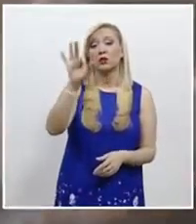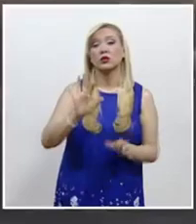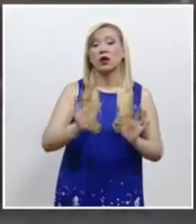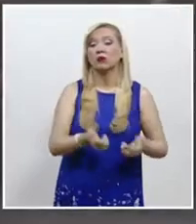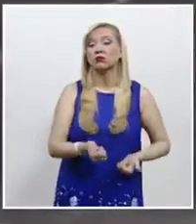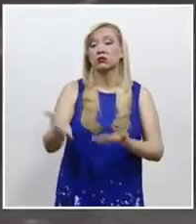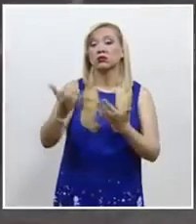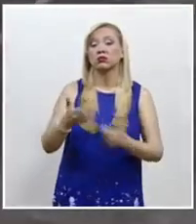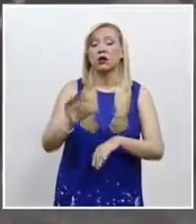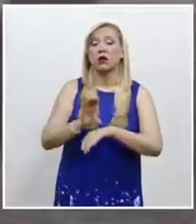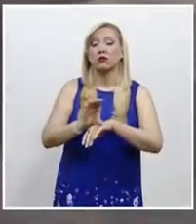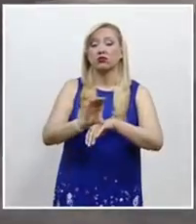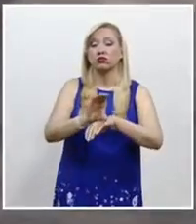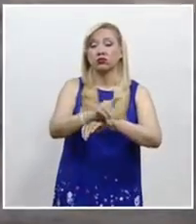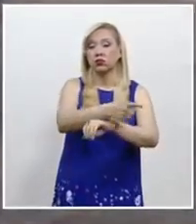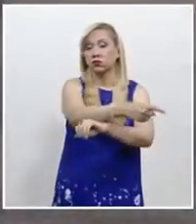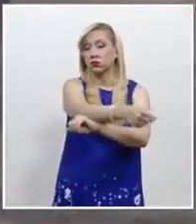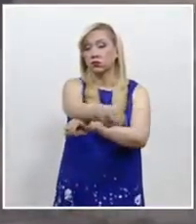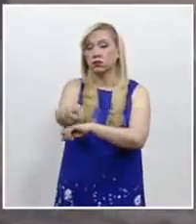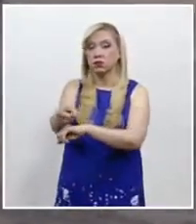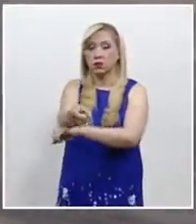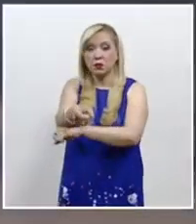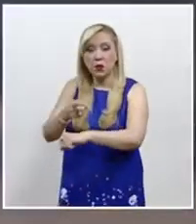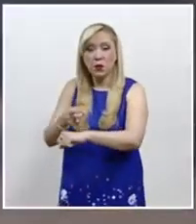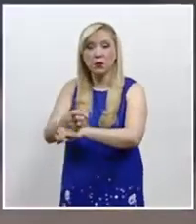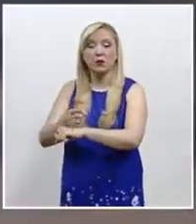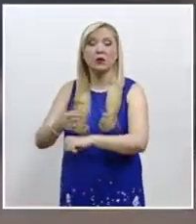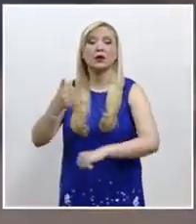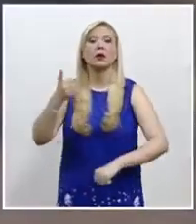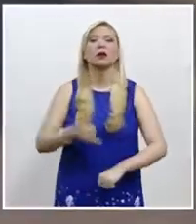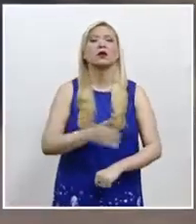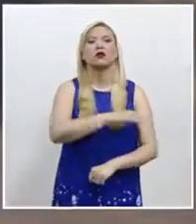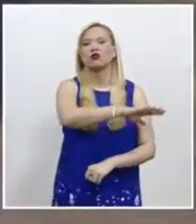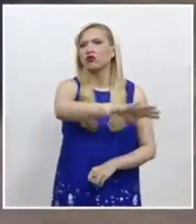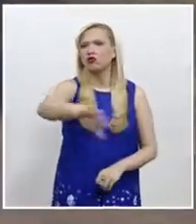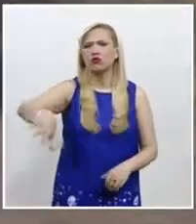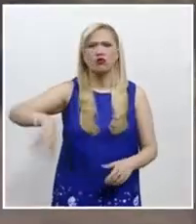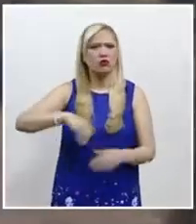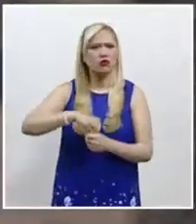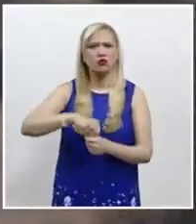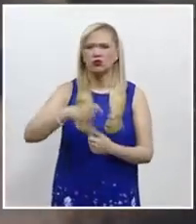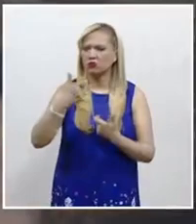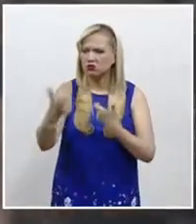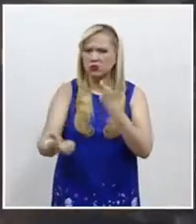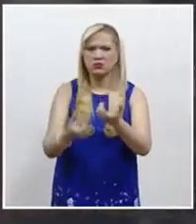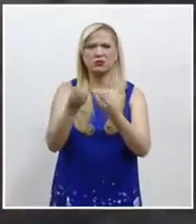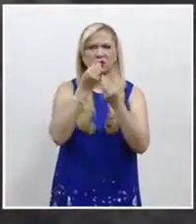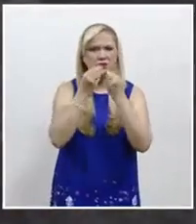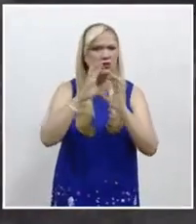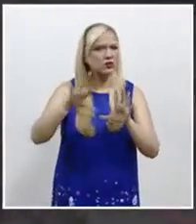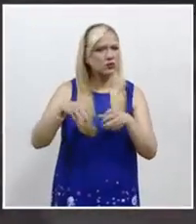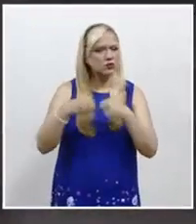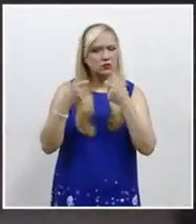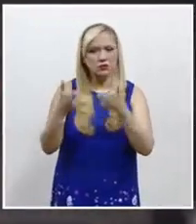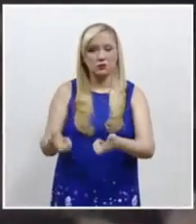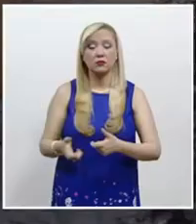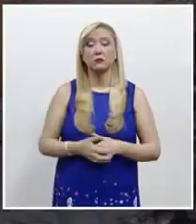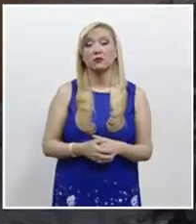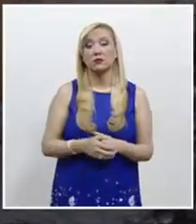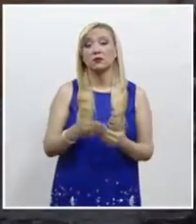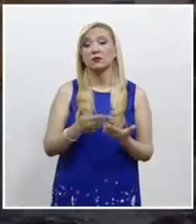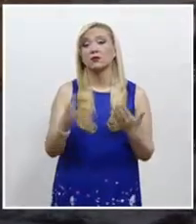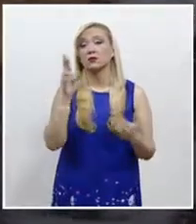los vehículos de combate, además de que prometieron cubrir todas las necesidades. Ucrania y Rusia realizaron un